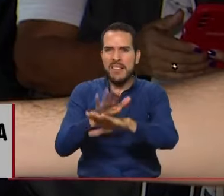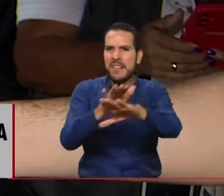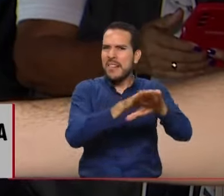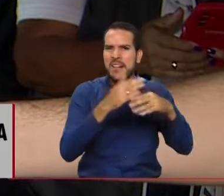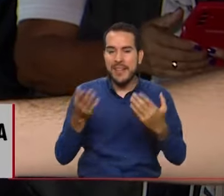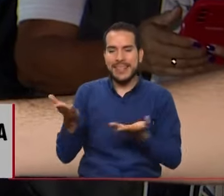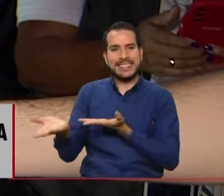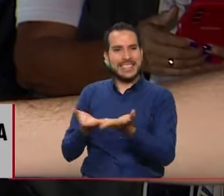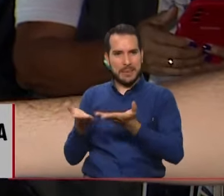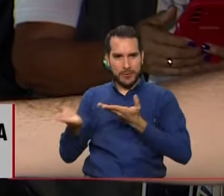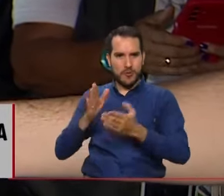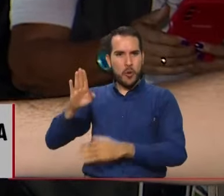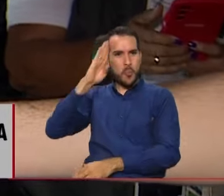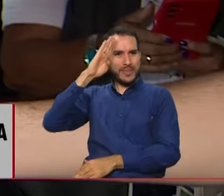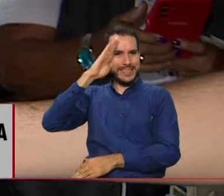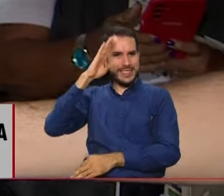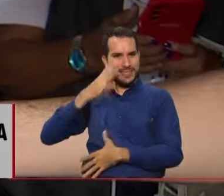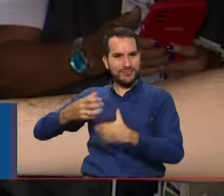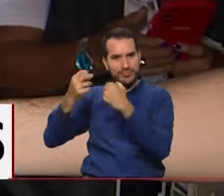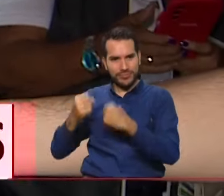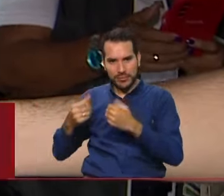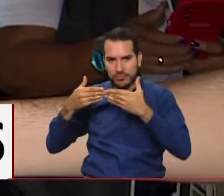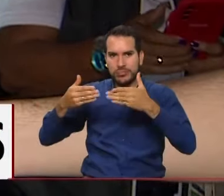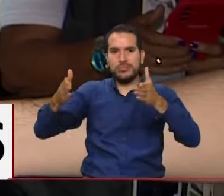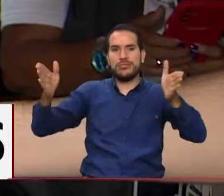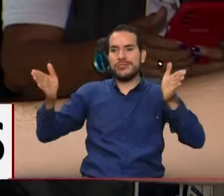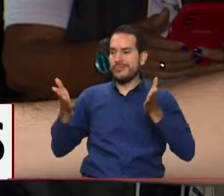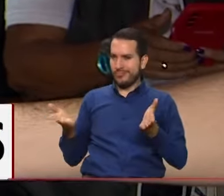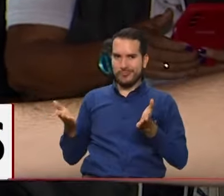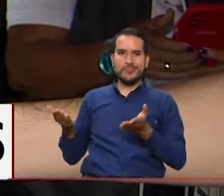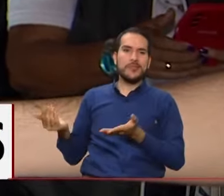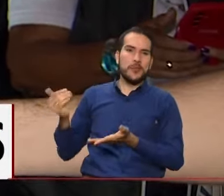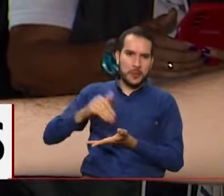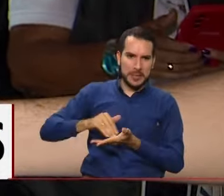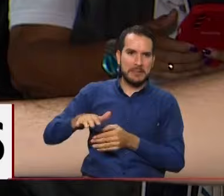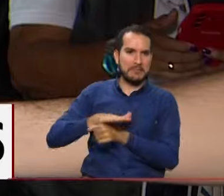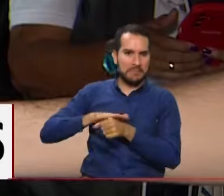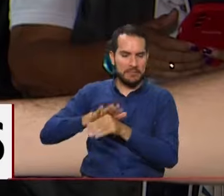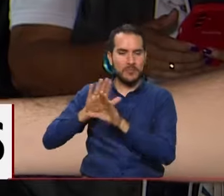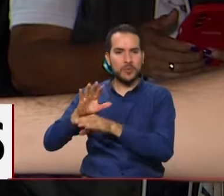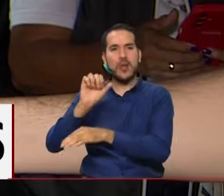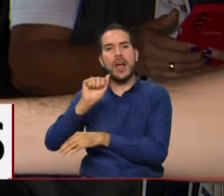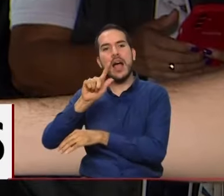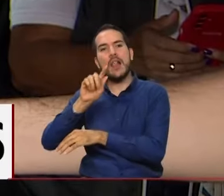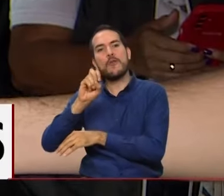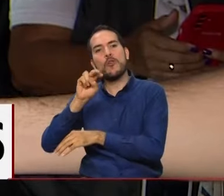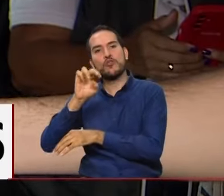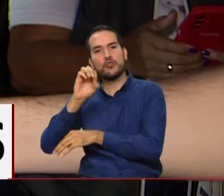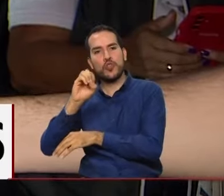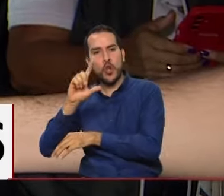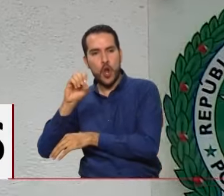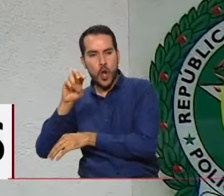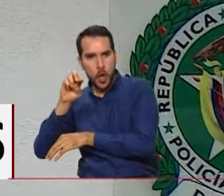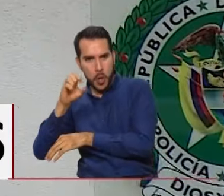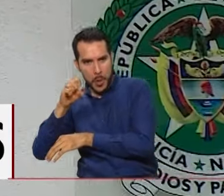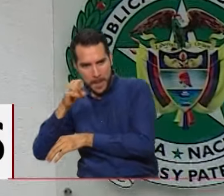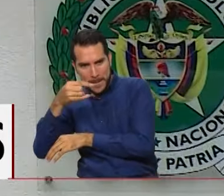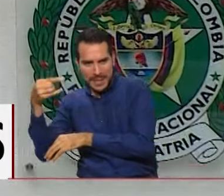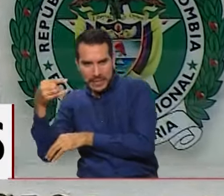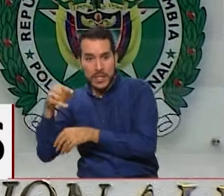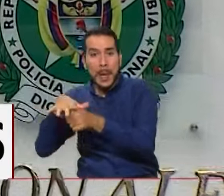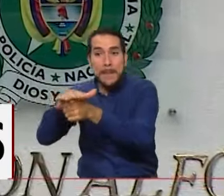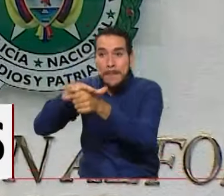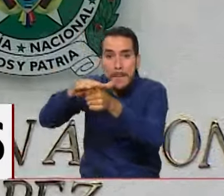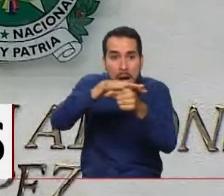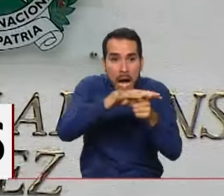la estación de policía Alfonso López que va a beneficiar 12 barrios más de 78,000 habitantes que en junto